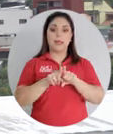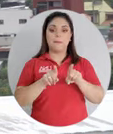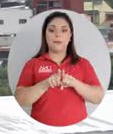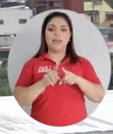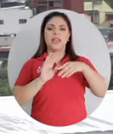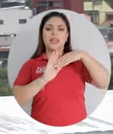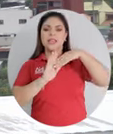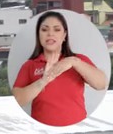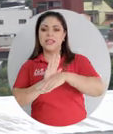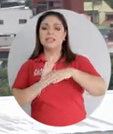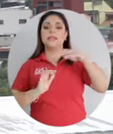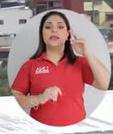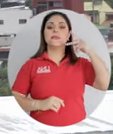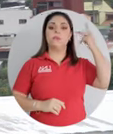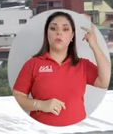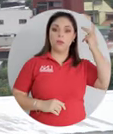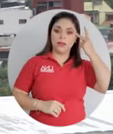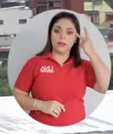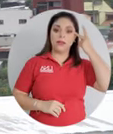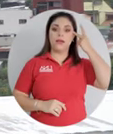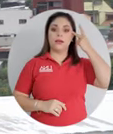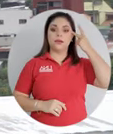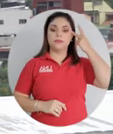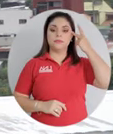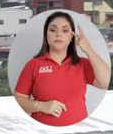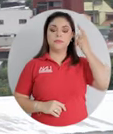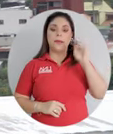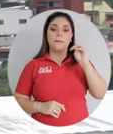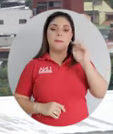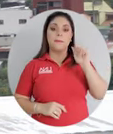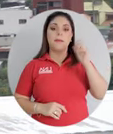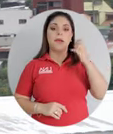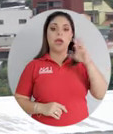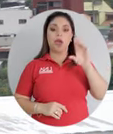que la crisis y la política